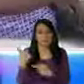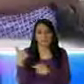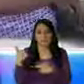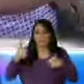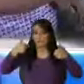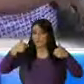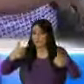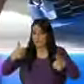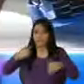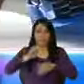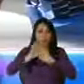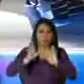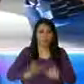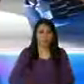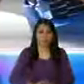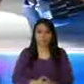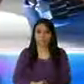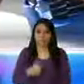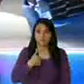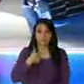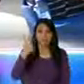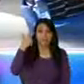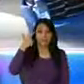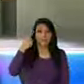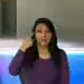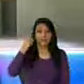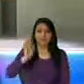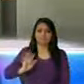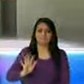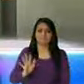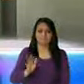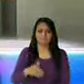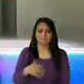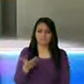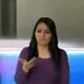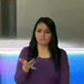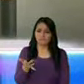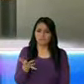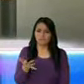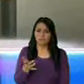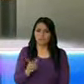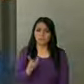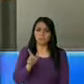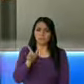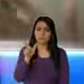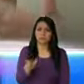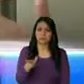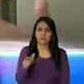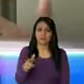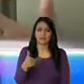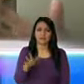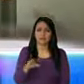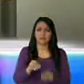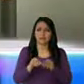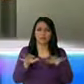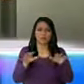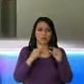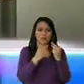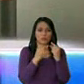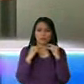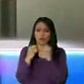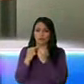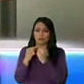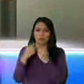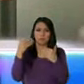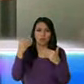de ecuatorianos. Yo creo que no, yo creo que es más este tema, que hubo mucha dispersión entre los partidos de